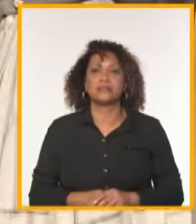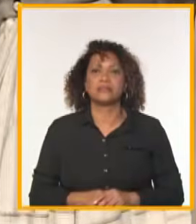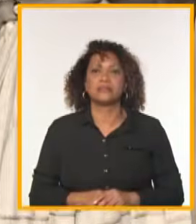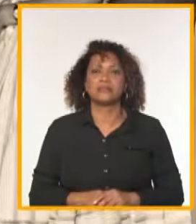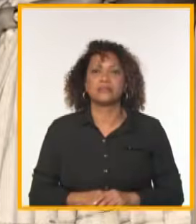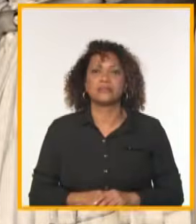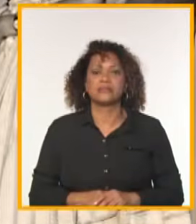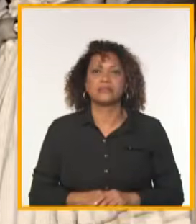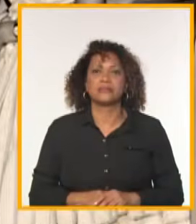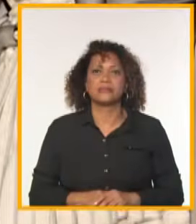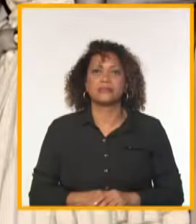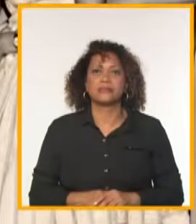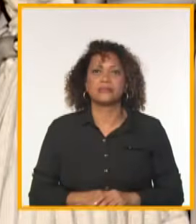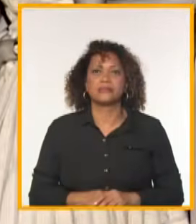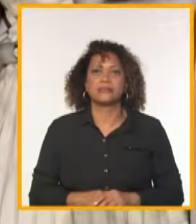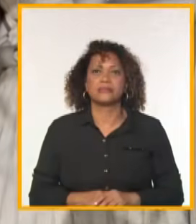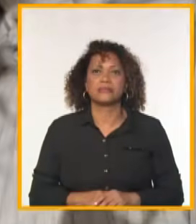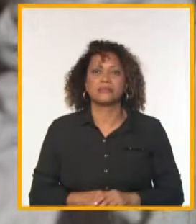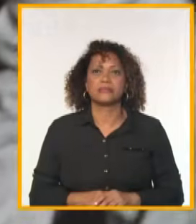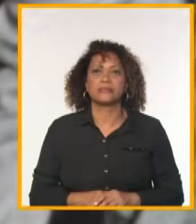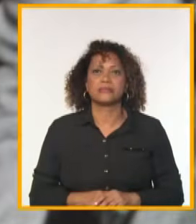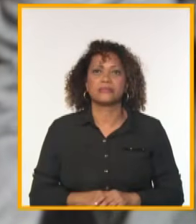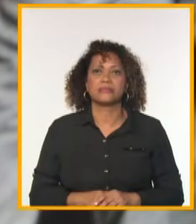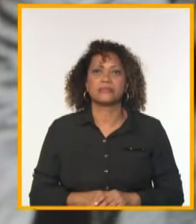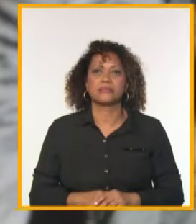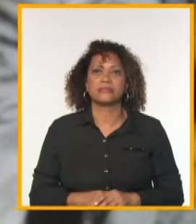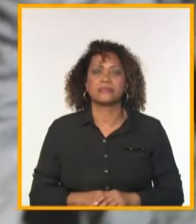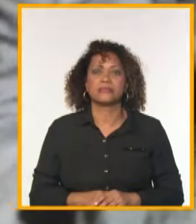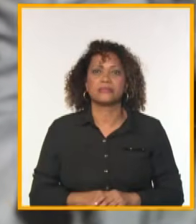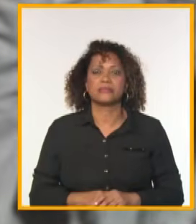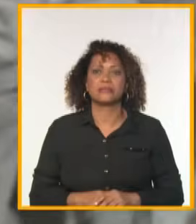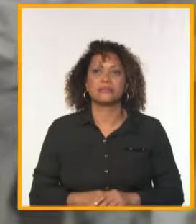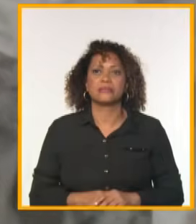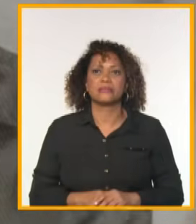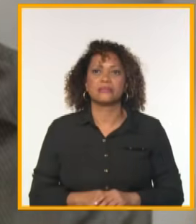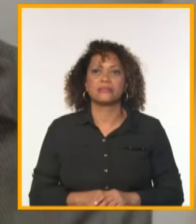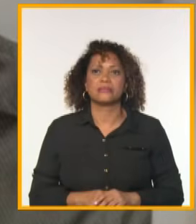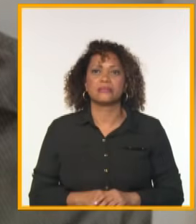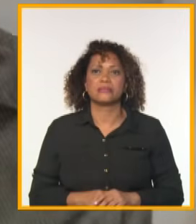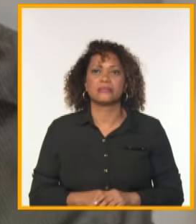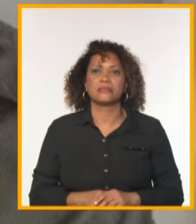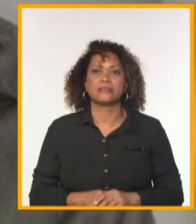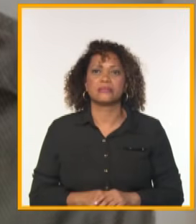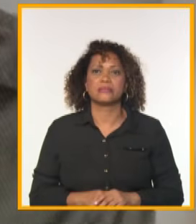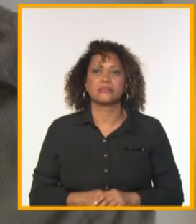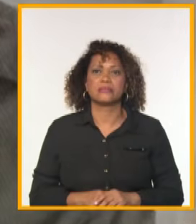Debes amar su arena hasta la locura.